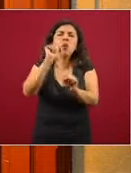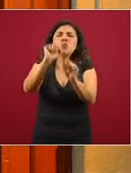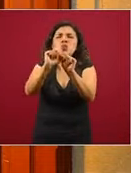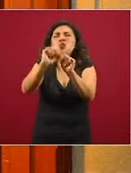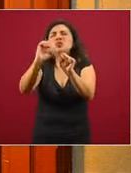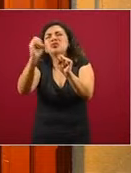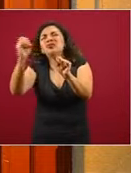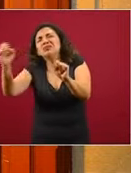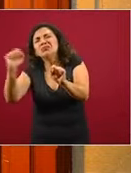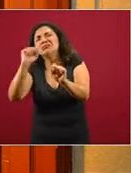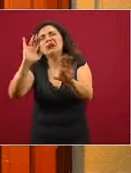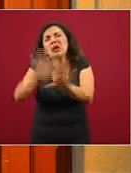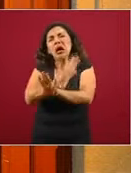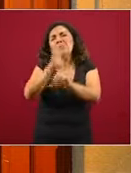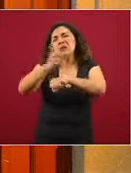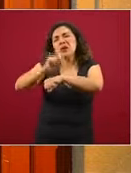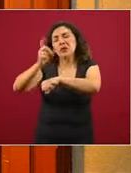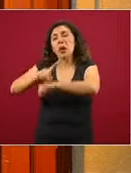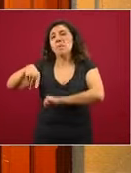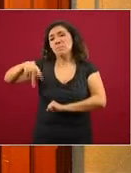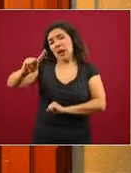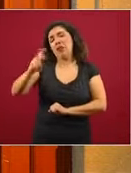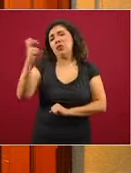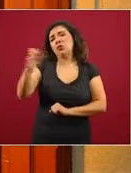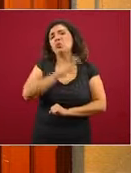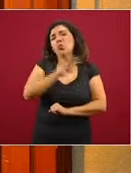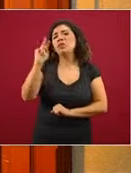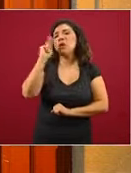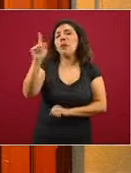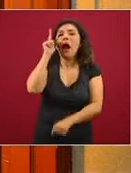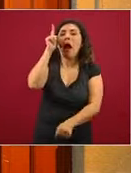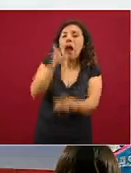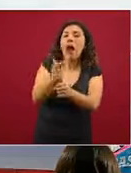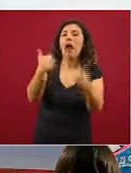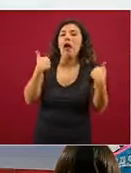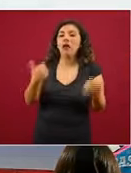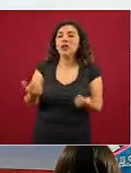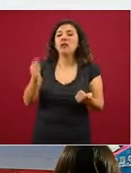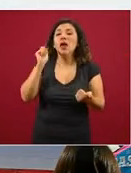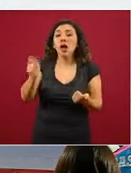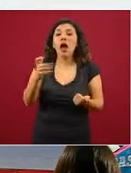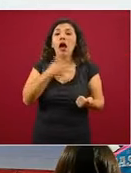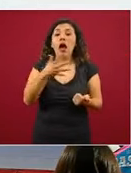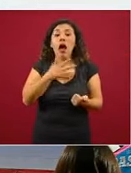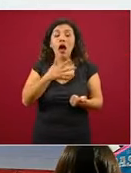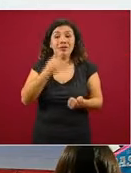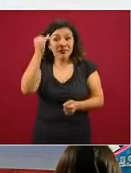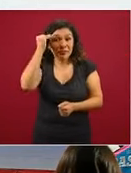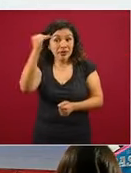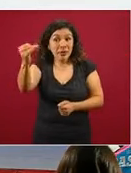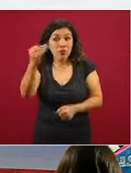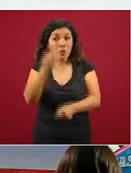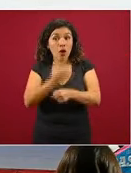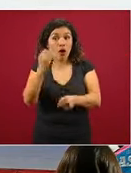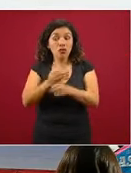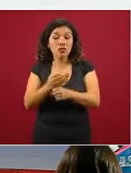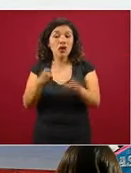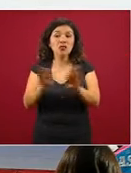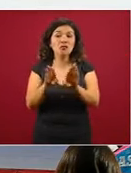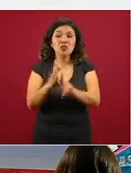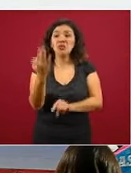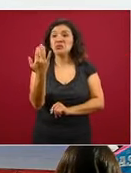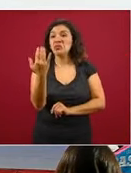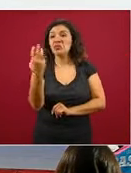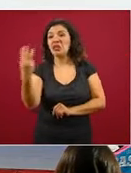los que se mueven en el día a día, pero al menos sí nos permiten evidenciar que llegamos en un momento hasta un